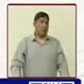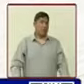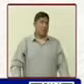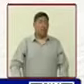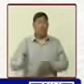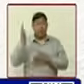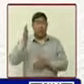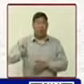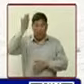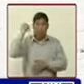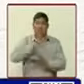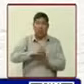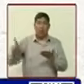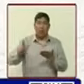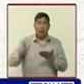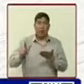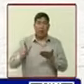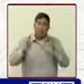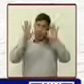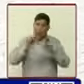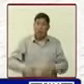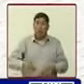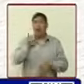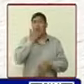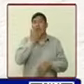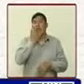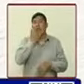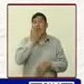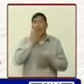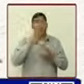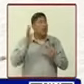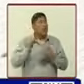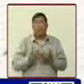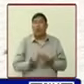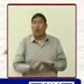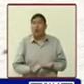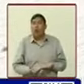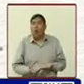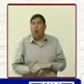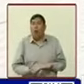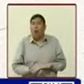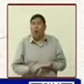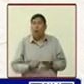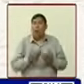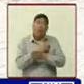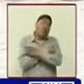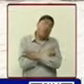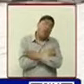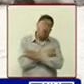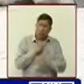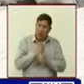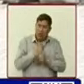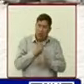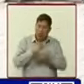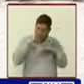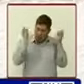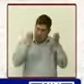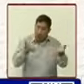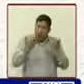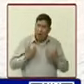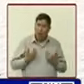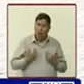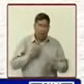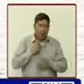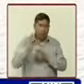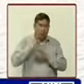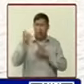La anterior semana, ese día que llovió 11 días, ¿sabe qué pasa? Y es el colmo, que se estén dando el descanso, deberían de estar ya trabajando de emergencia, porque